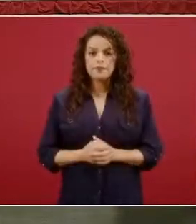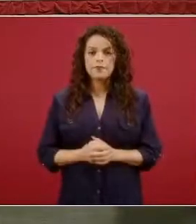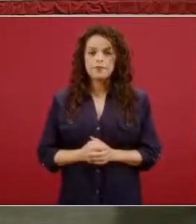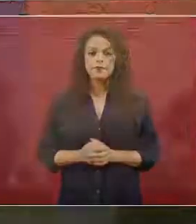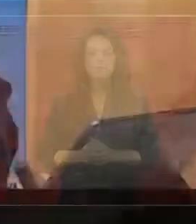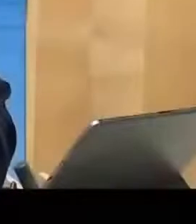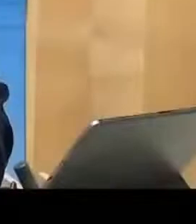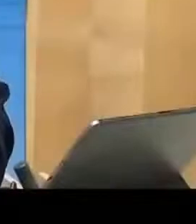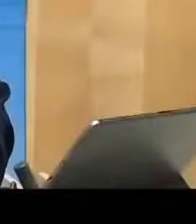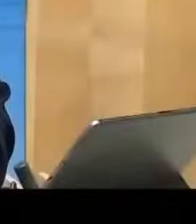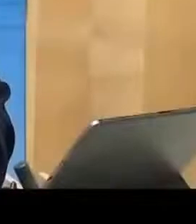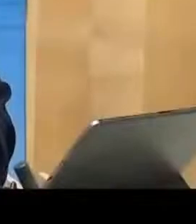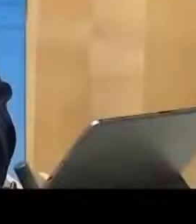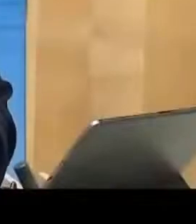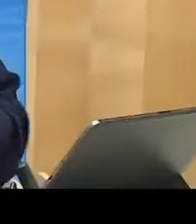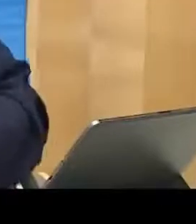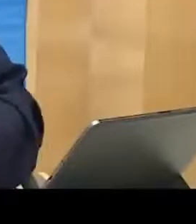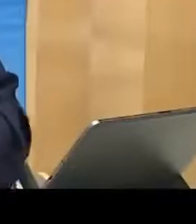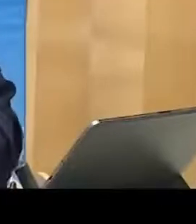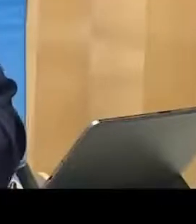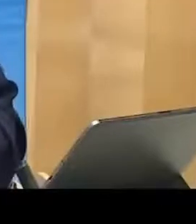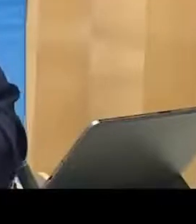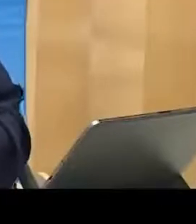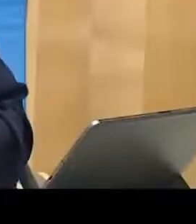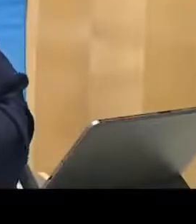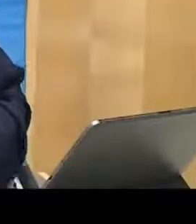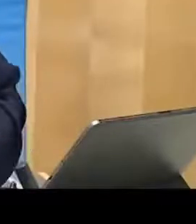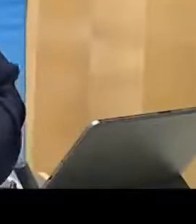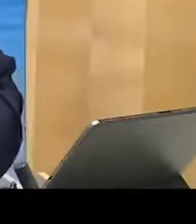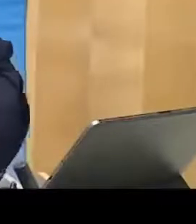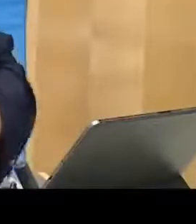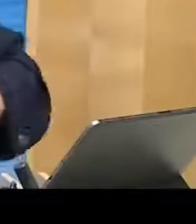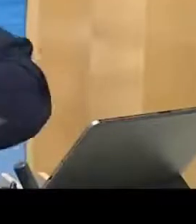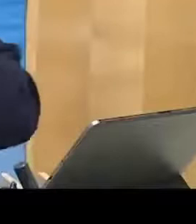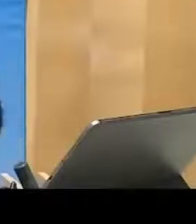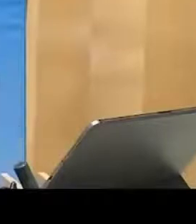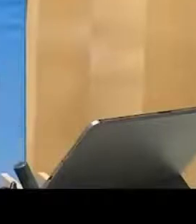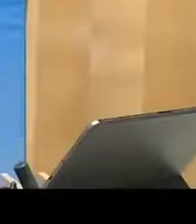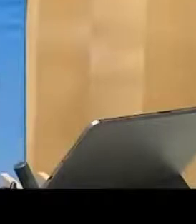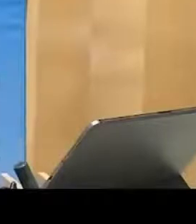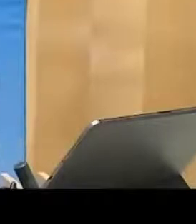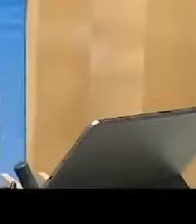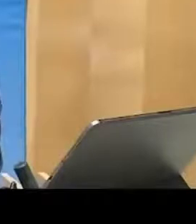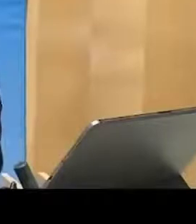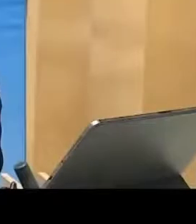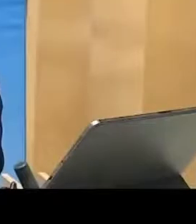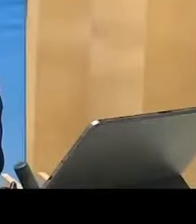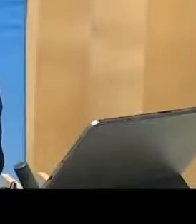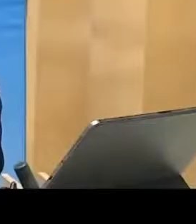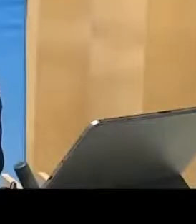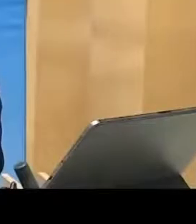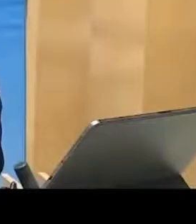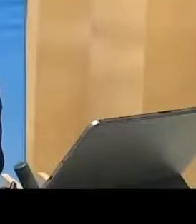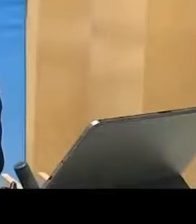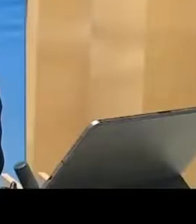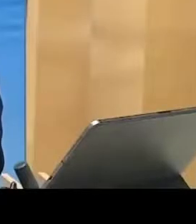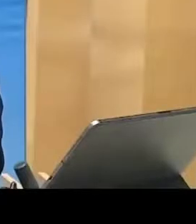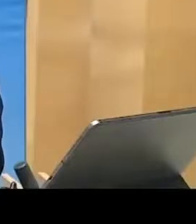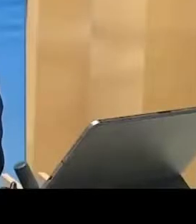The situation in Mexico obviously remains difficult. Until October the 10th, there were over